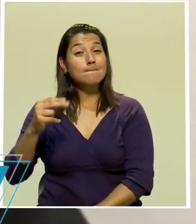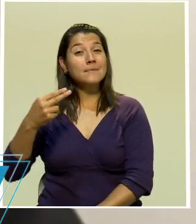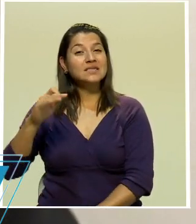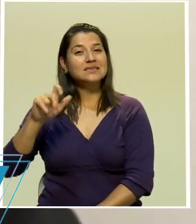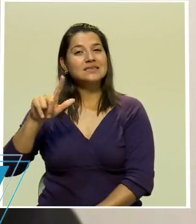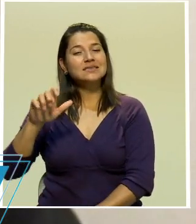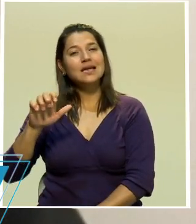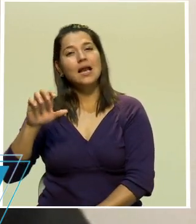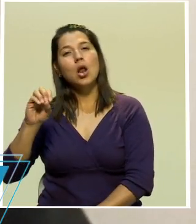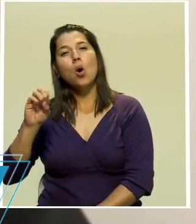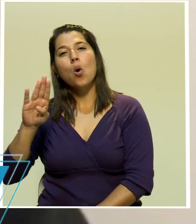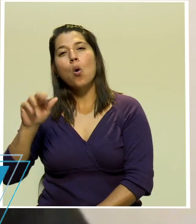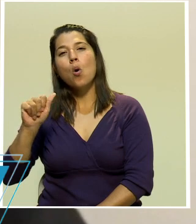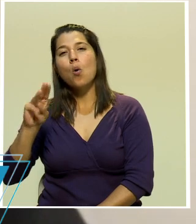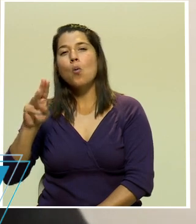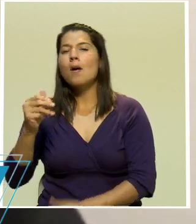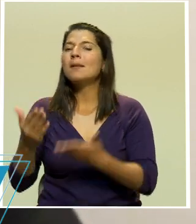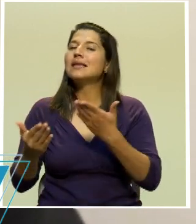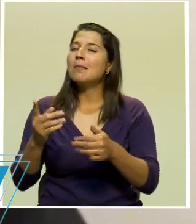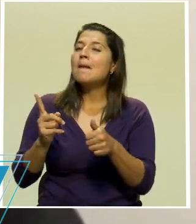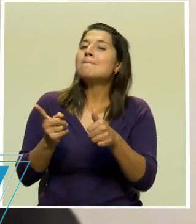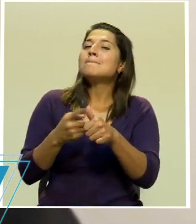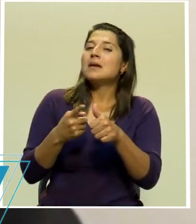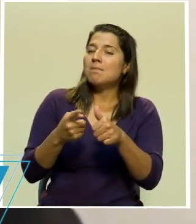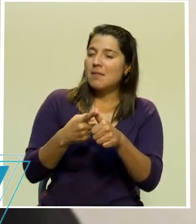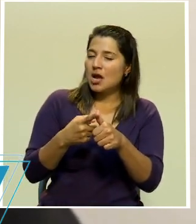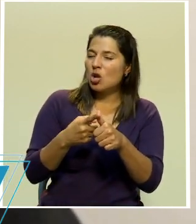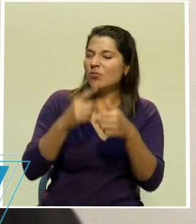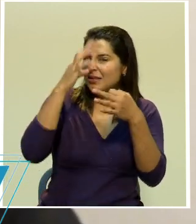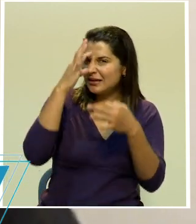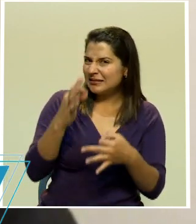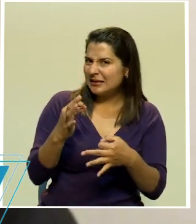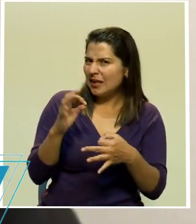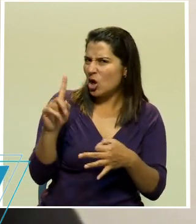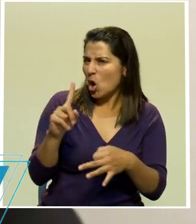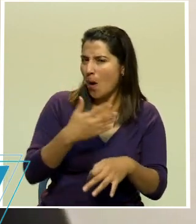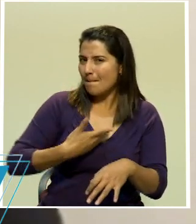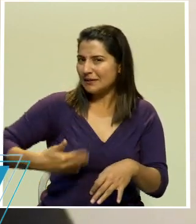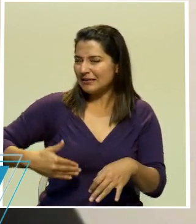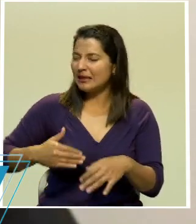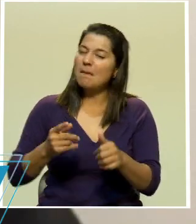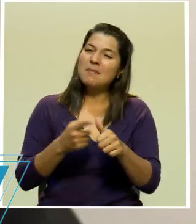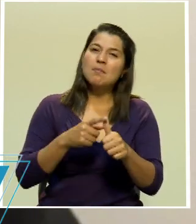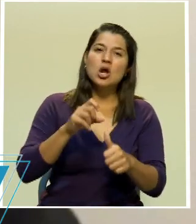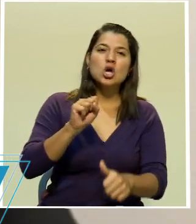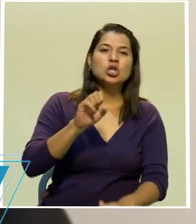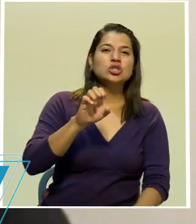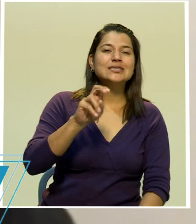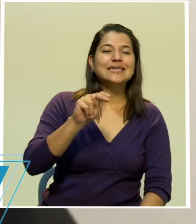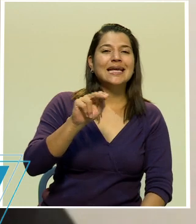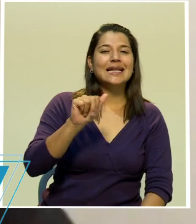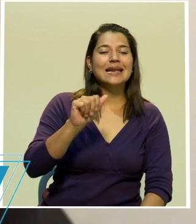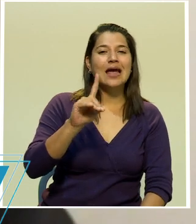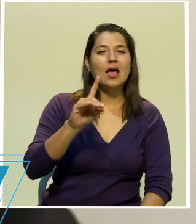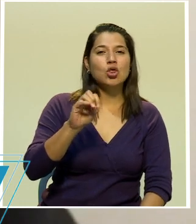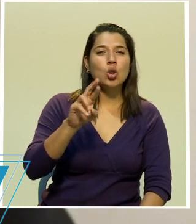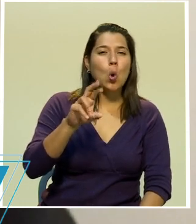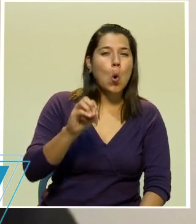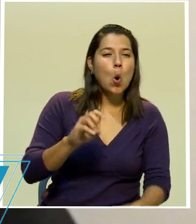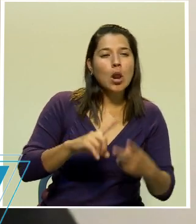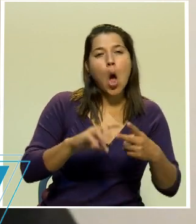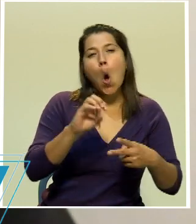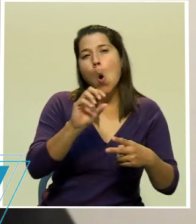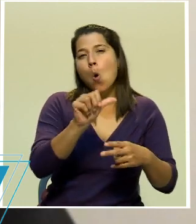o entraría primero a ser gobernadora, y a partir de ahí el trabajo que haga se lanzaría a la presidencia en caso de que tenga la oportunidad, porque